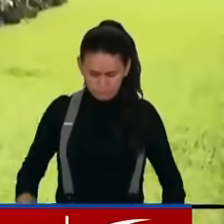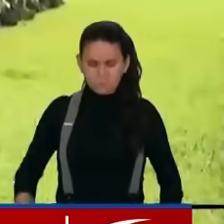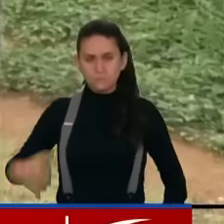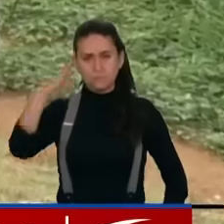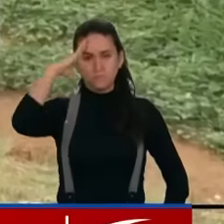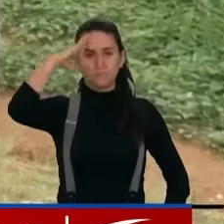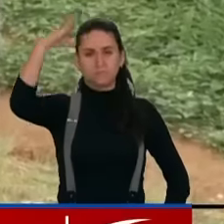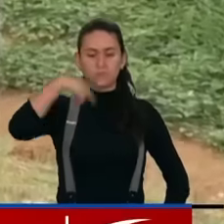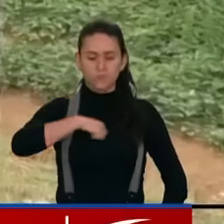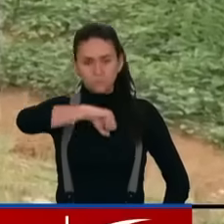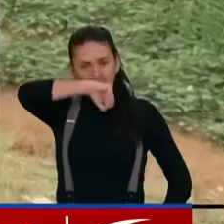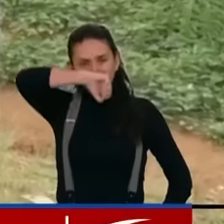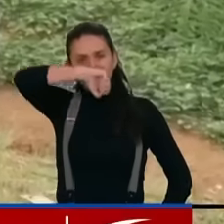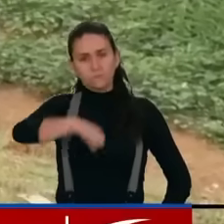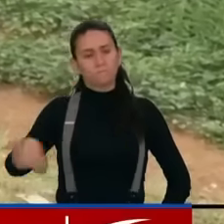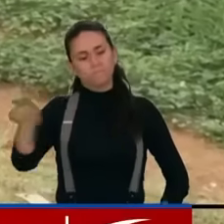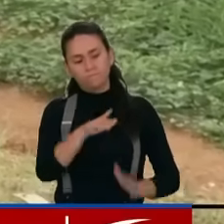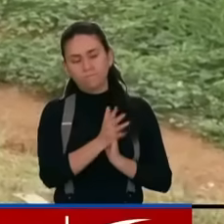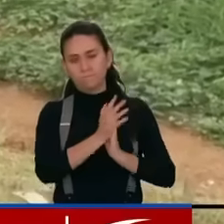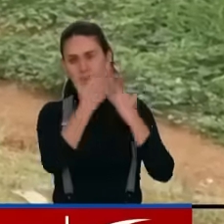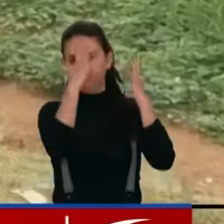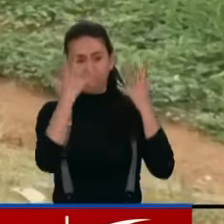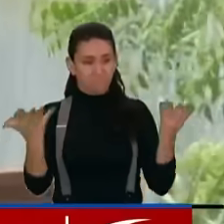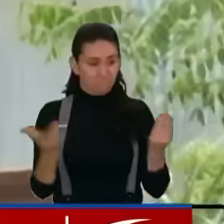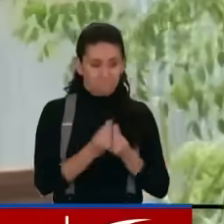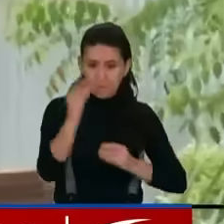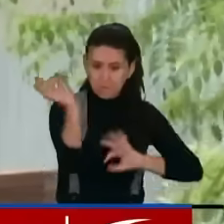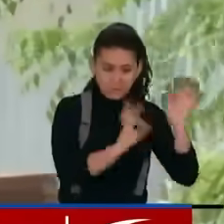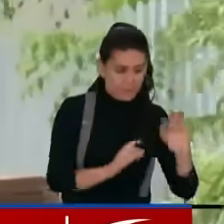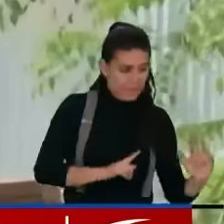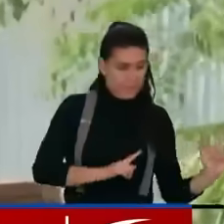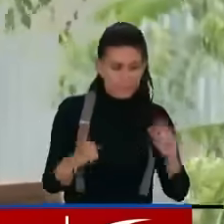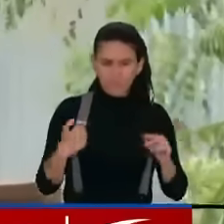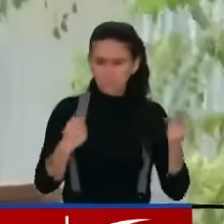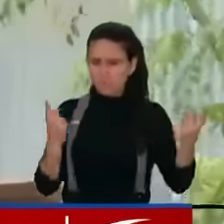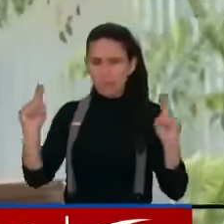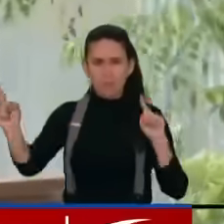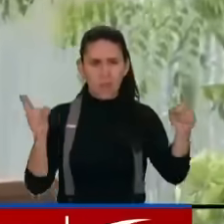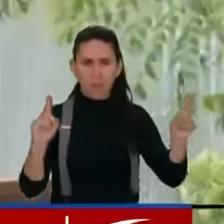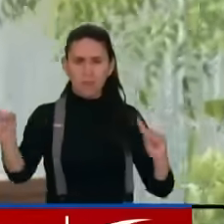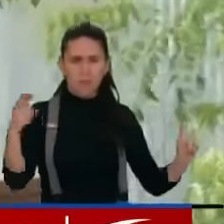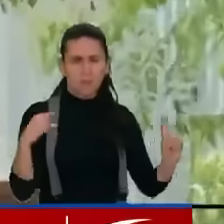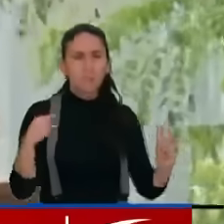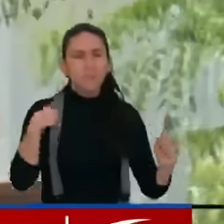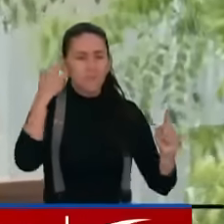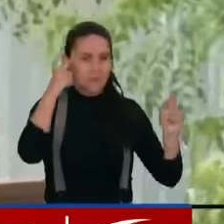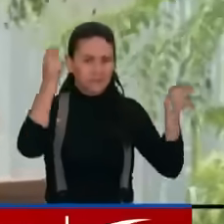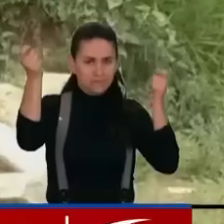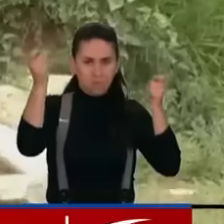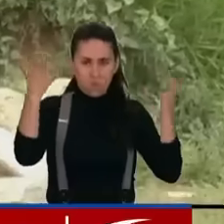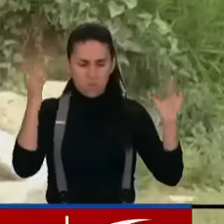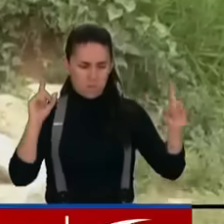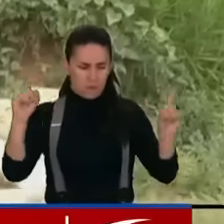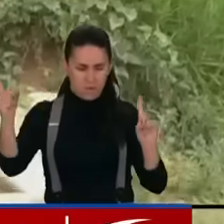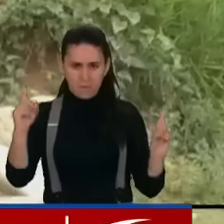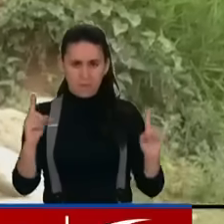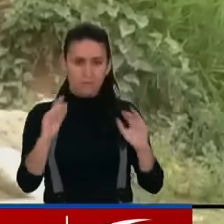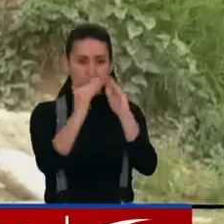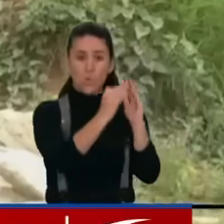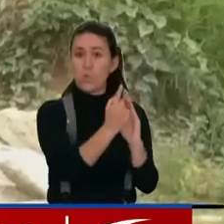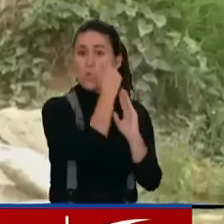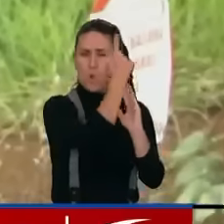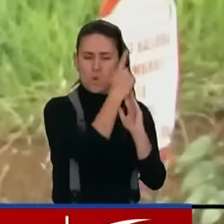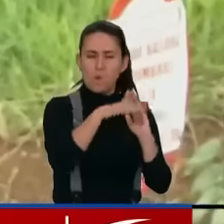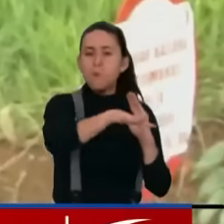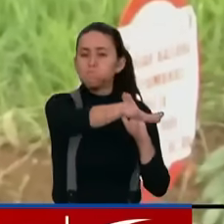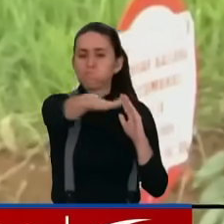patria. Luego de esas palabras, los soldados se organizaron para ocupar los puntos estratégicos de los otros 5 corregimientos que